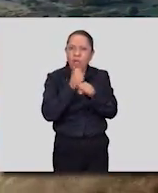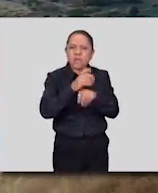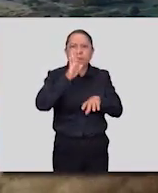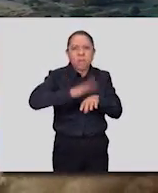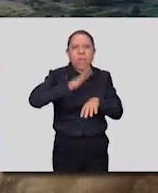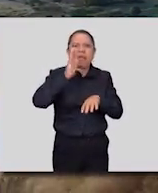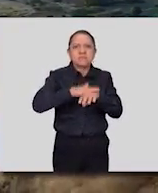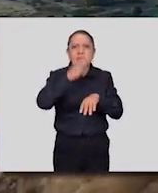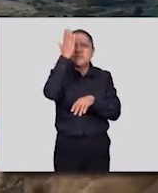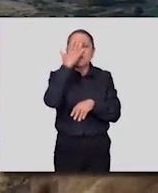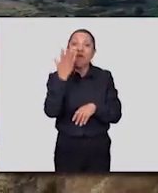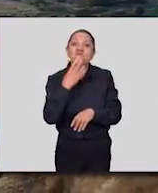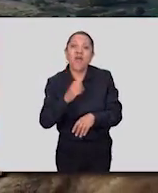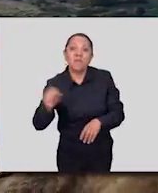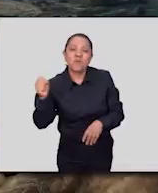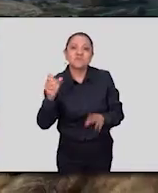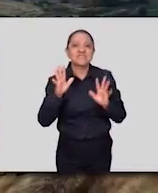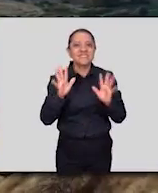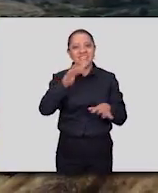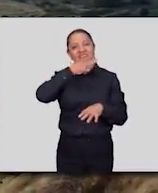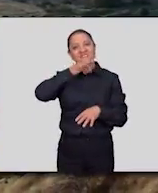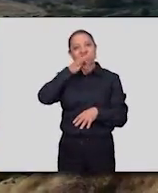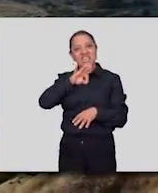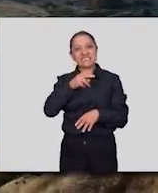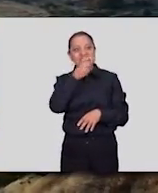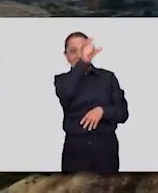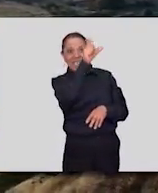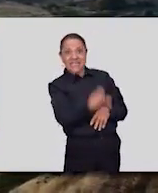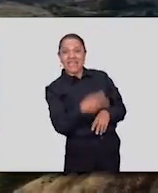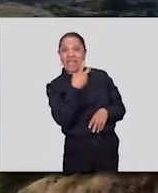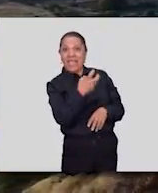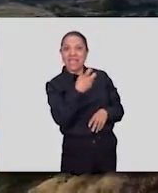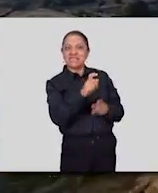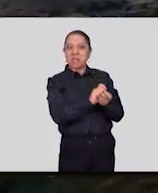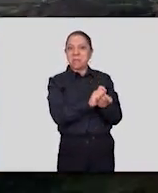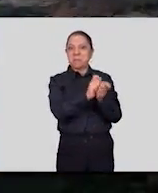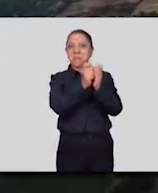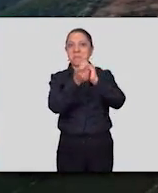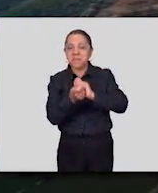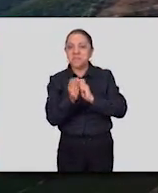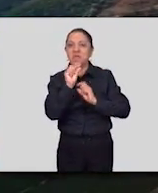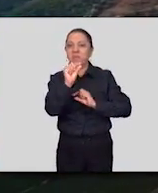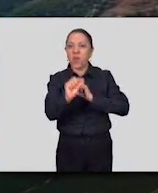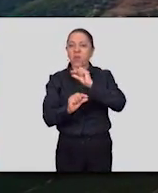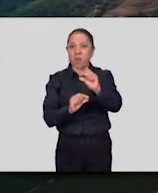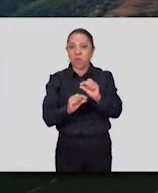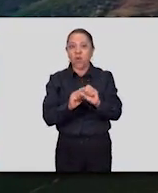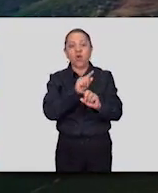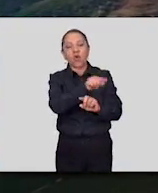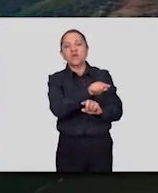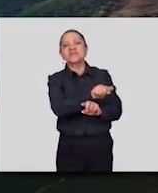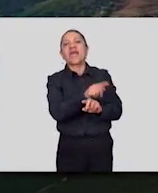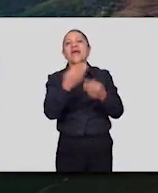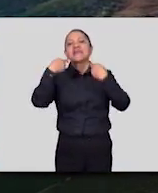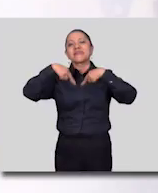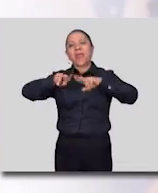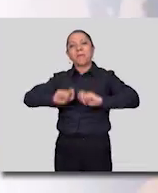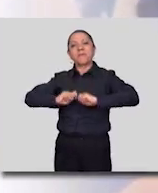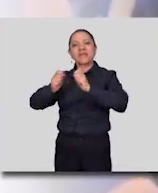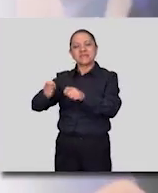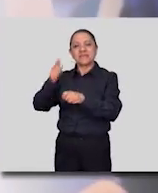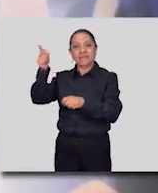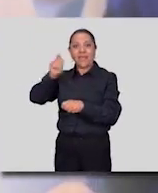gradualmente. Para representar a los españoles se les añadieron barbas a las máscaras y apareció el nombre de chinelo.